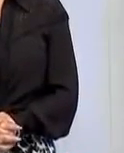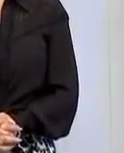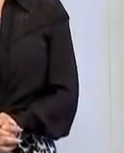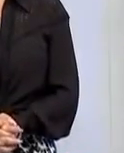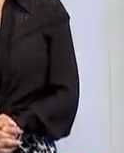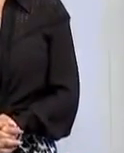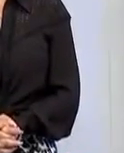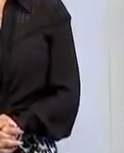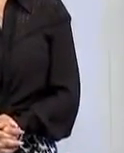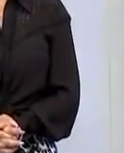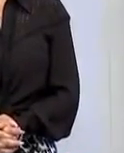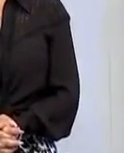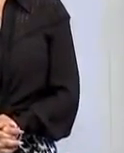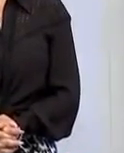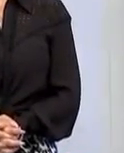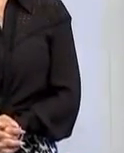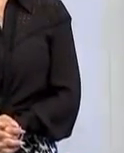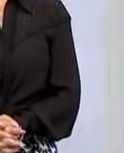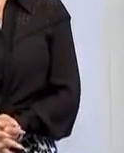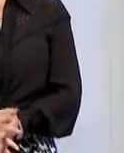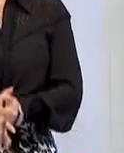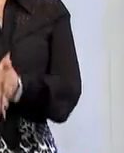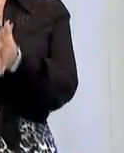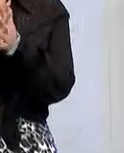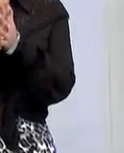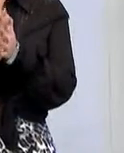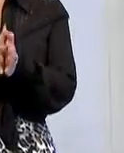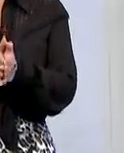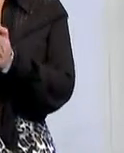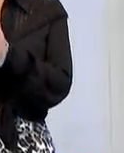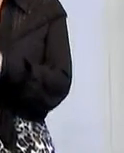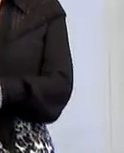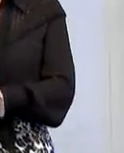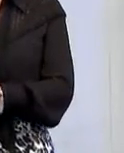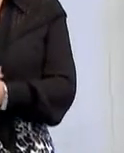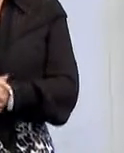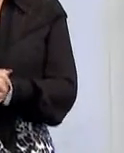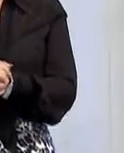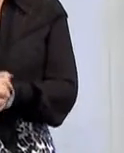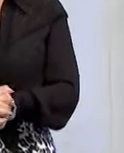hecho recomendaciones muy importantes a la población. Cuídense, por más que hayan recibido la